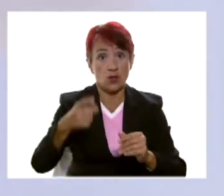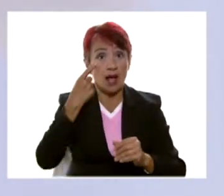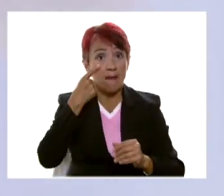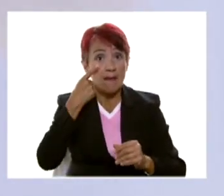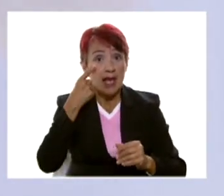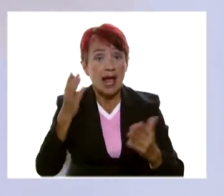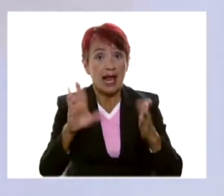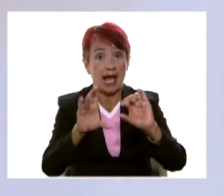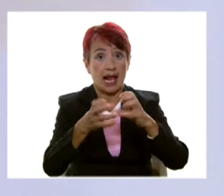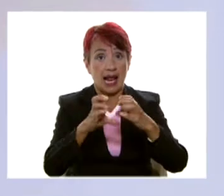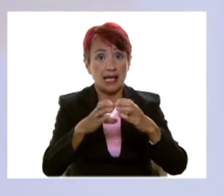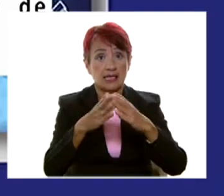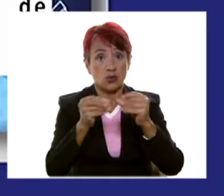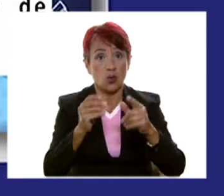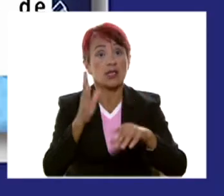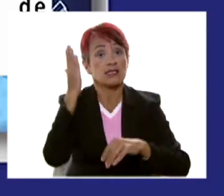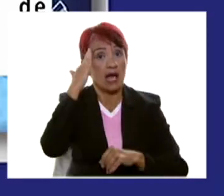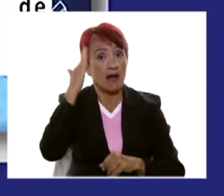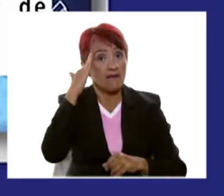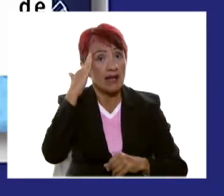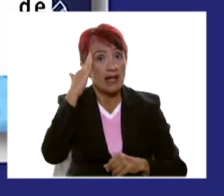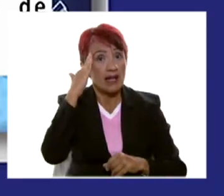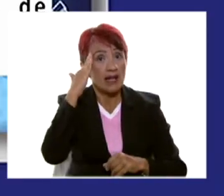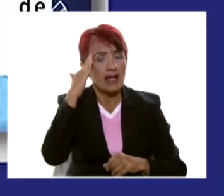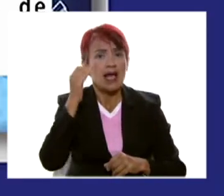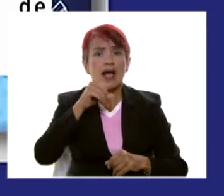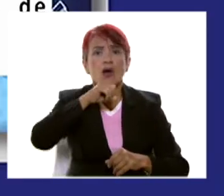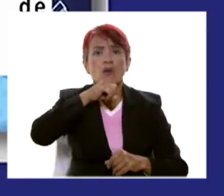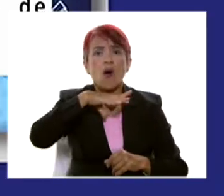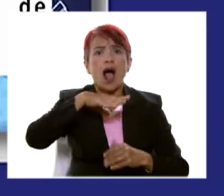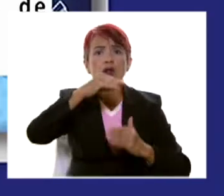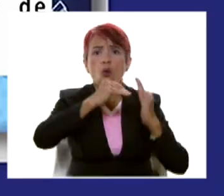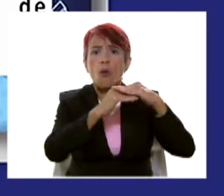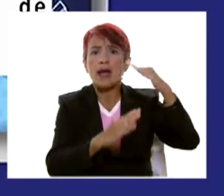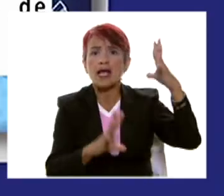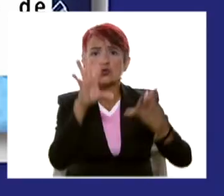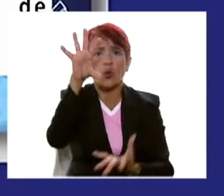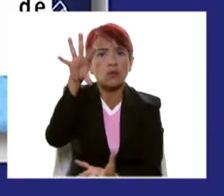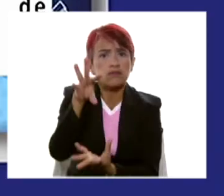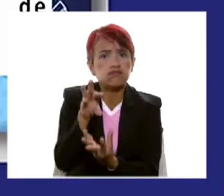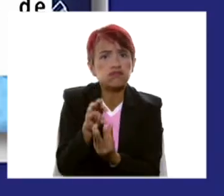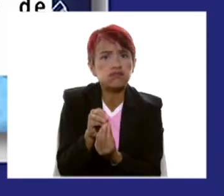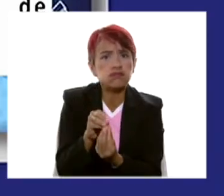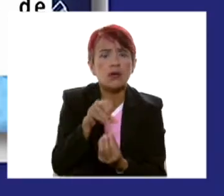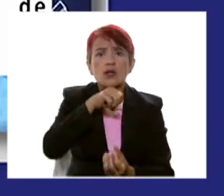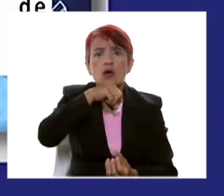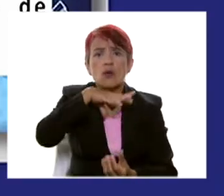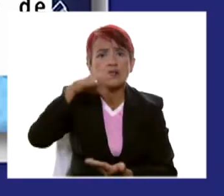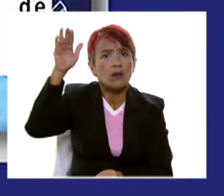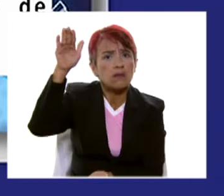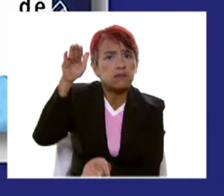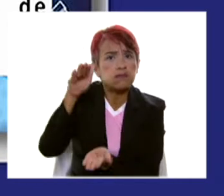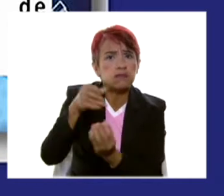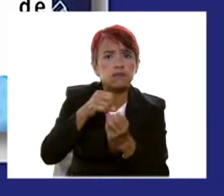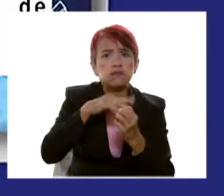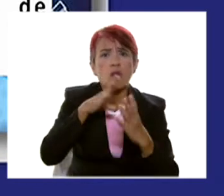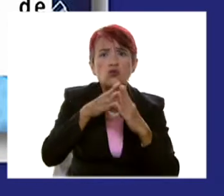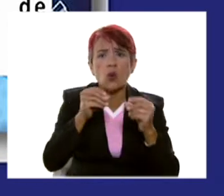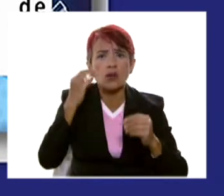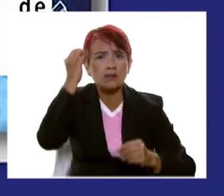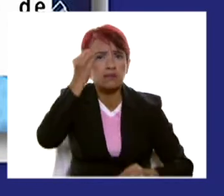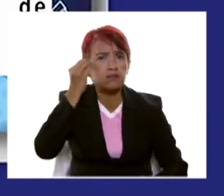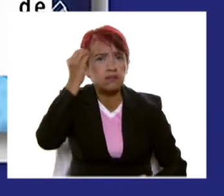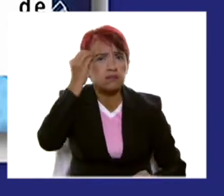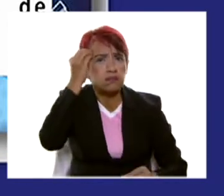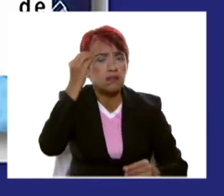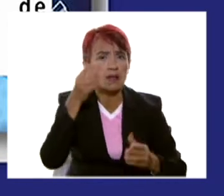este tema. Entonces, pero antes hay que saber qué es un argumento. Anteriormente hablé sobre lo que es un argumento, pero ahorita lo vamos a reforzar. Es un razonamiento que